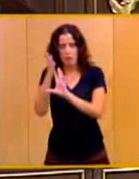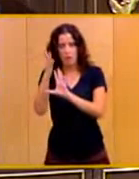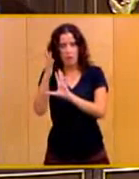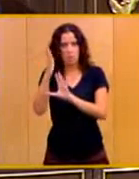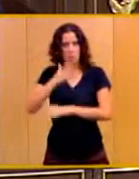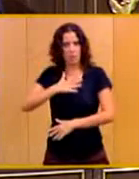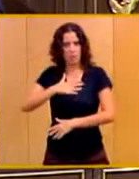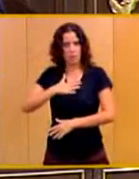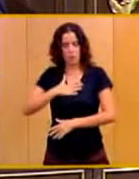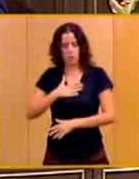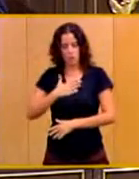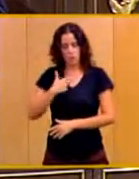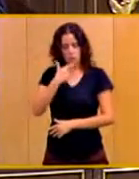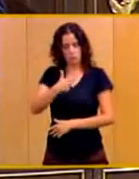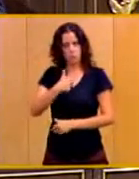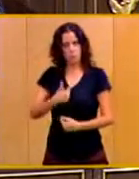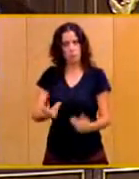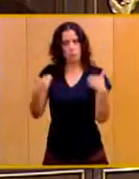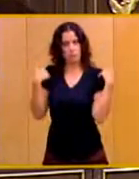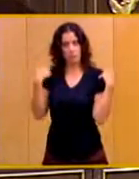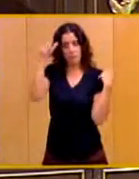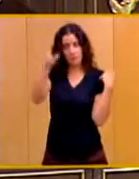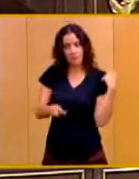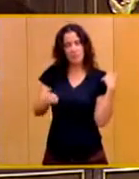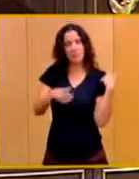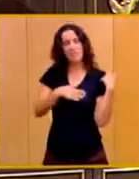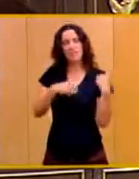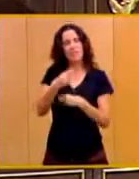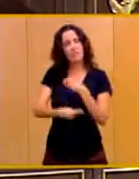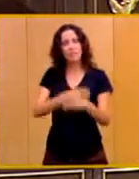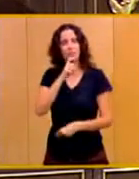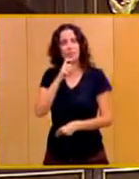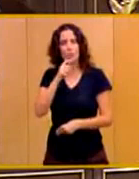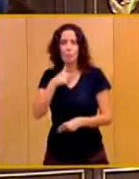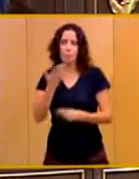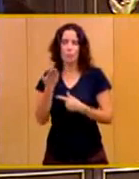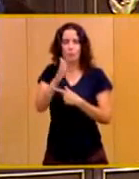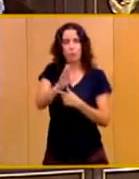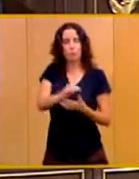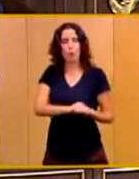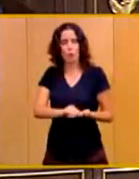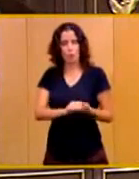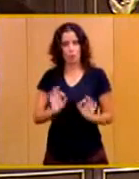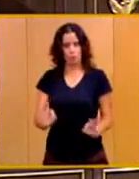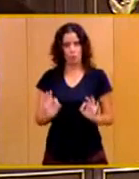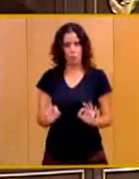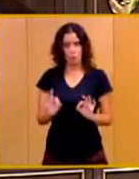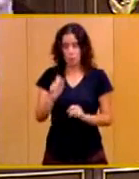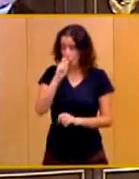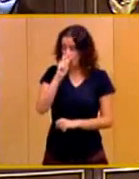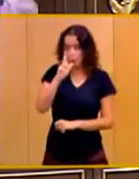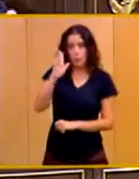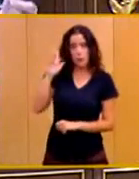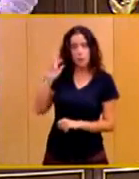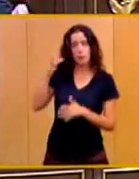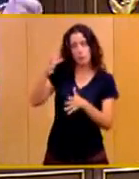la responsabilidad, pretenda ofrecerse como remedio. Tras despreciar durante años todas las recomendaciones